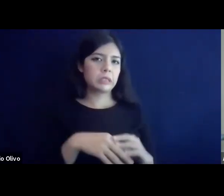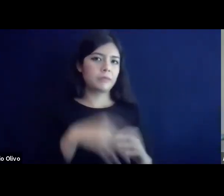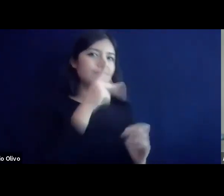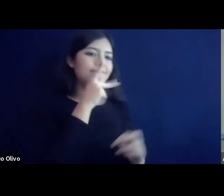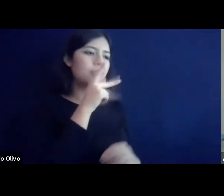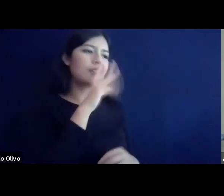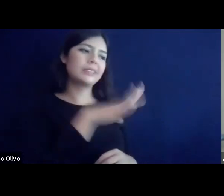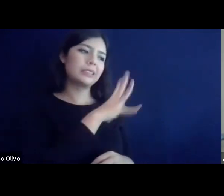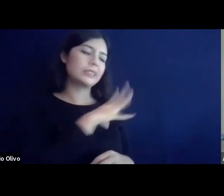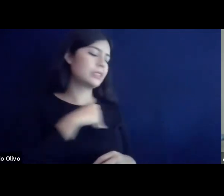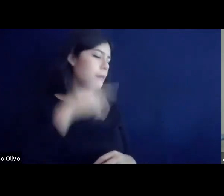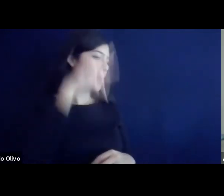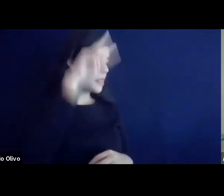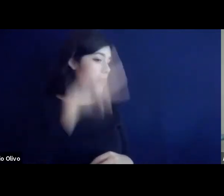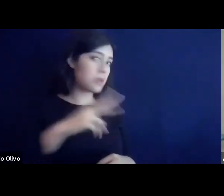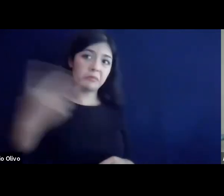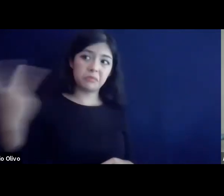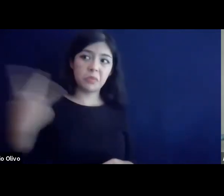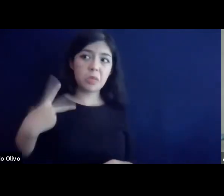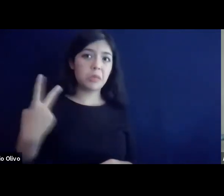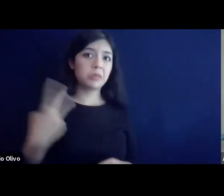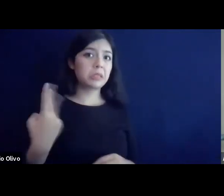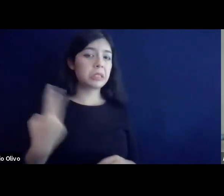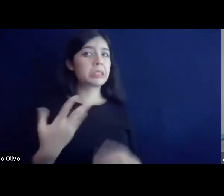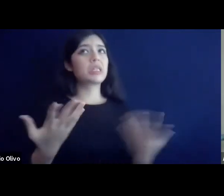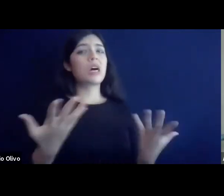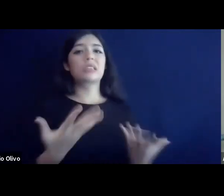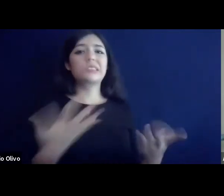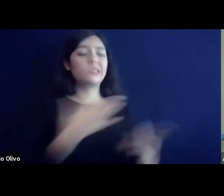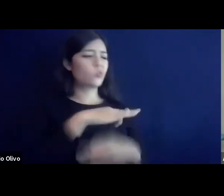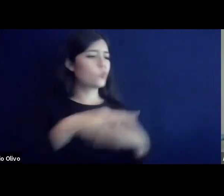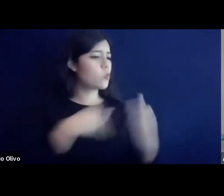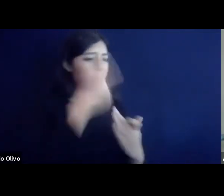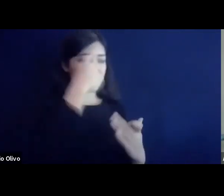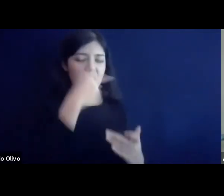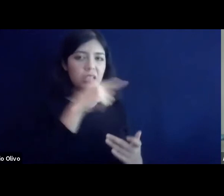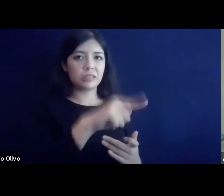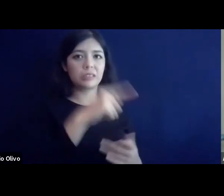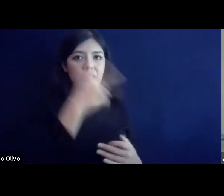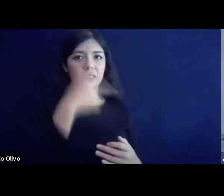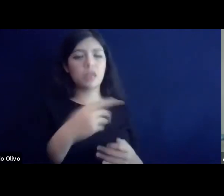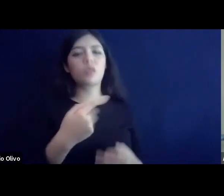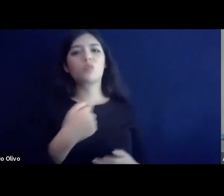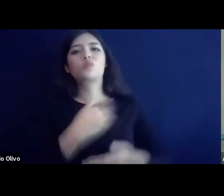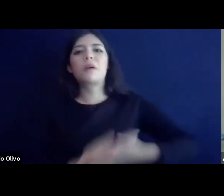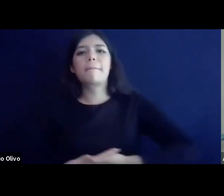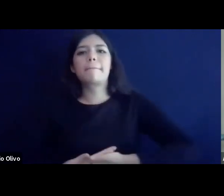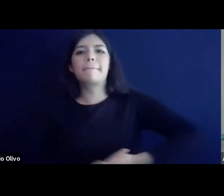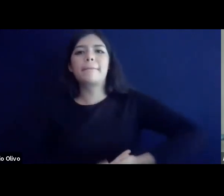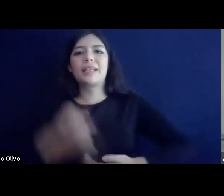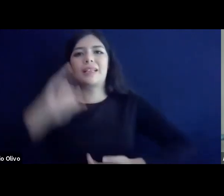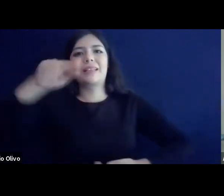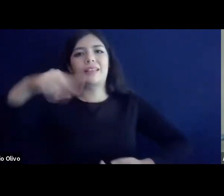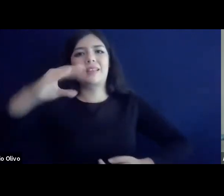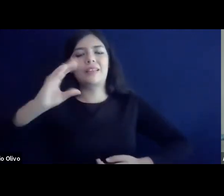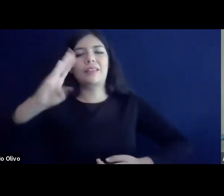por supuesto que me tuvieron en incubadora mucho tiempo y estamos haciendo todo lo